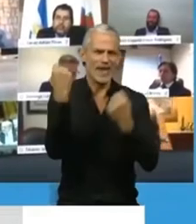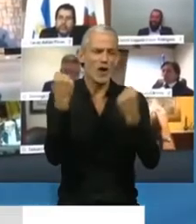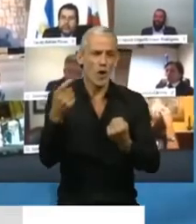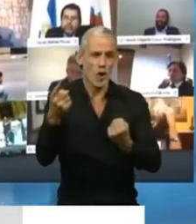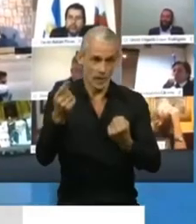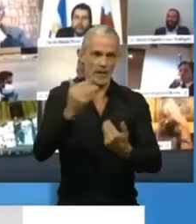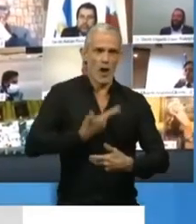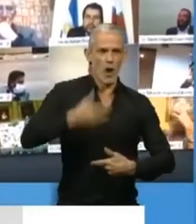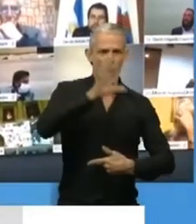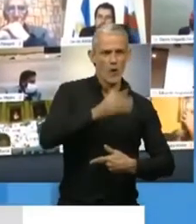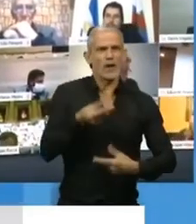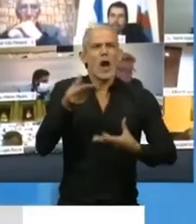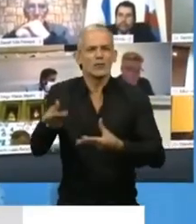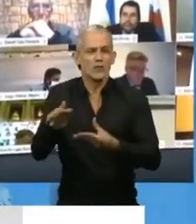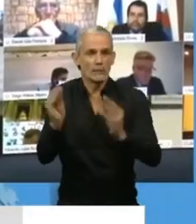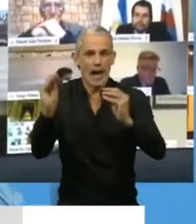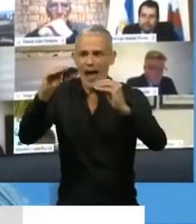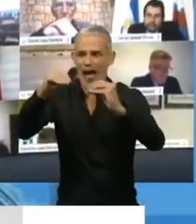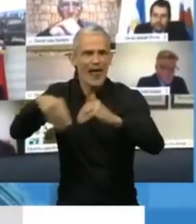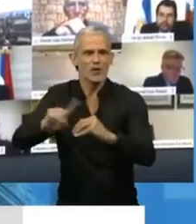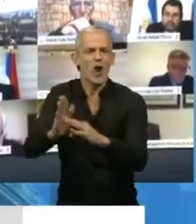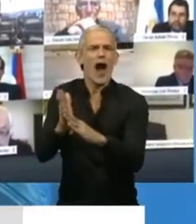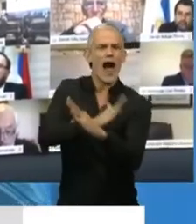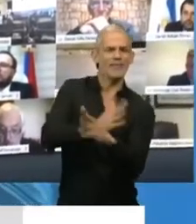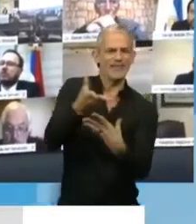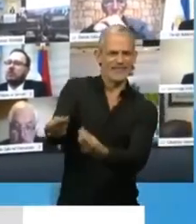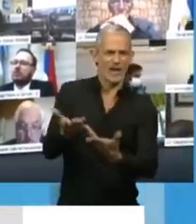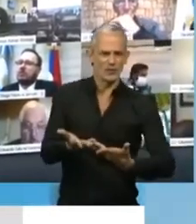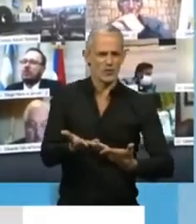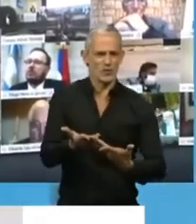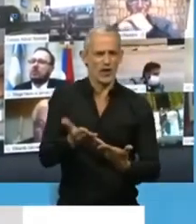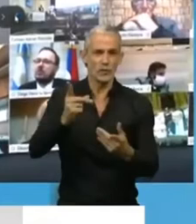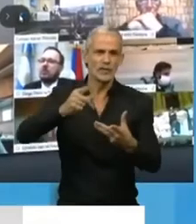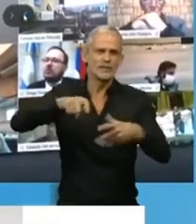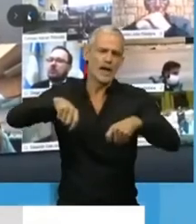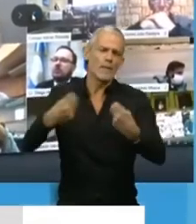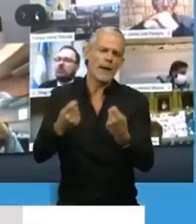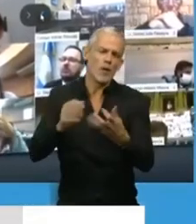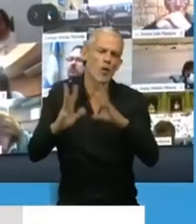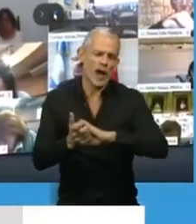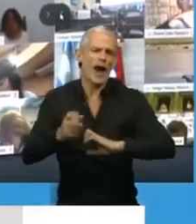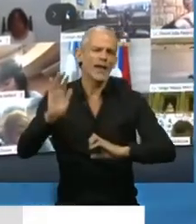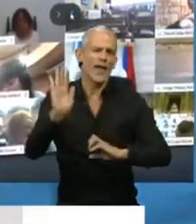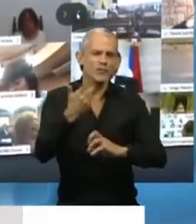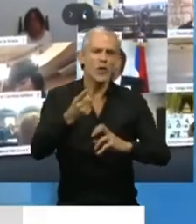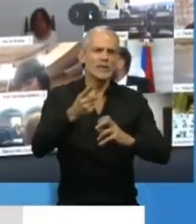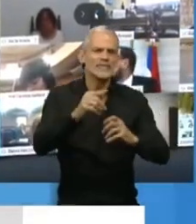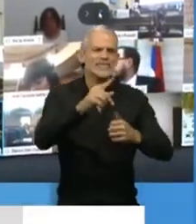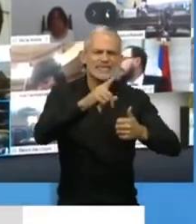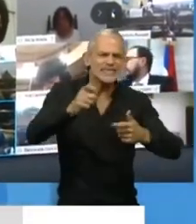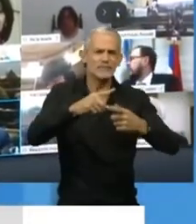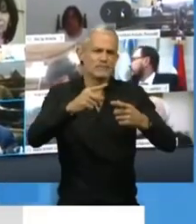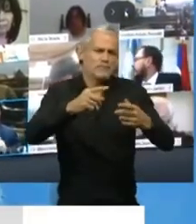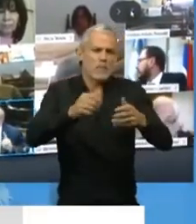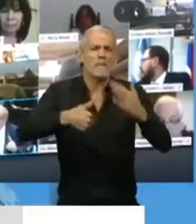ser asistidos y no llegar a la quiebra, y de esa manera no solo se perjudicarían todas estas centenares de miles de empresas